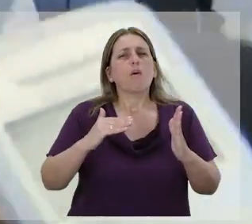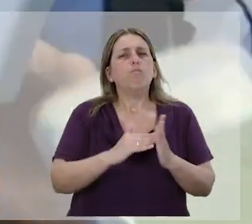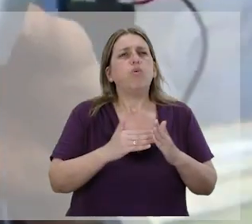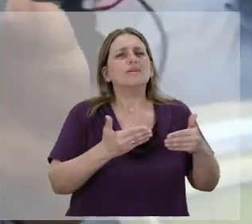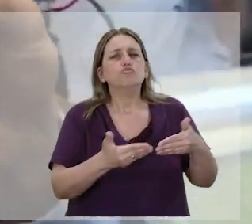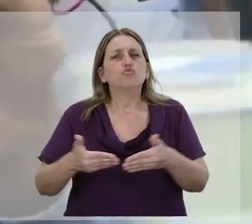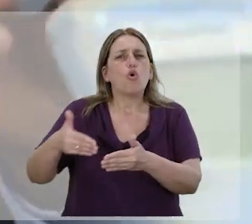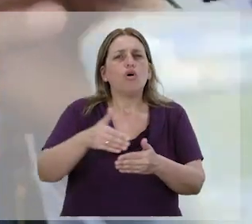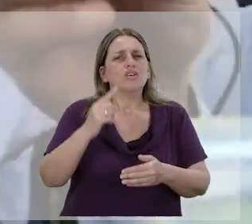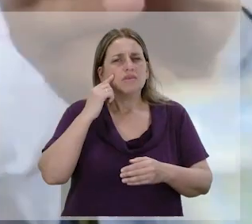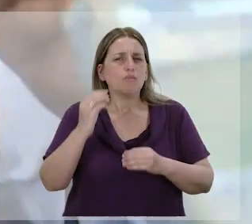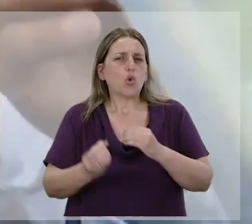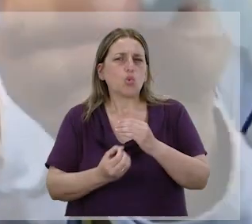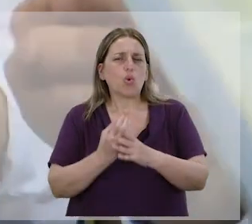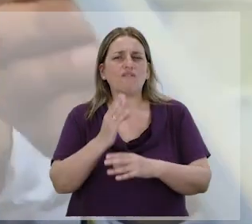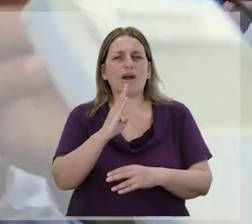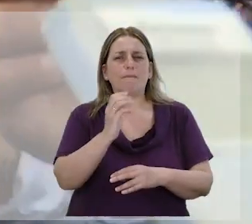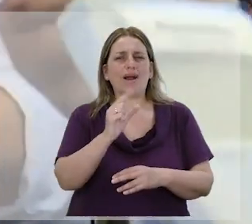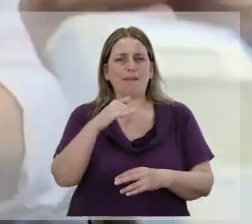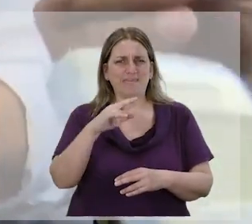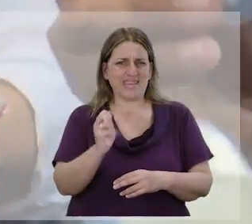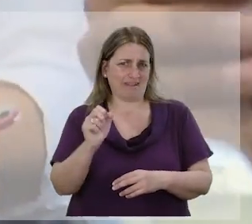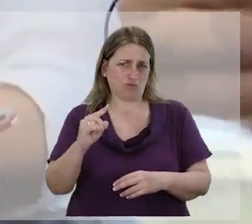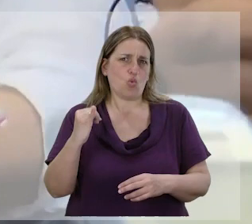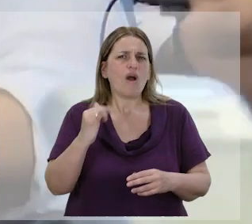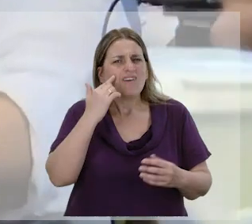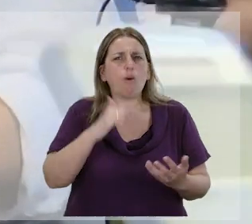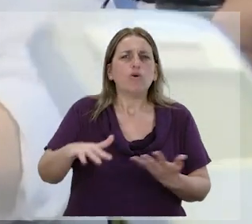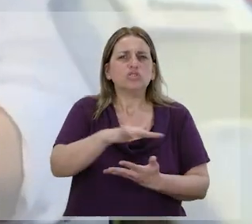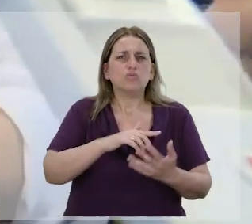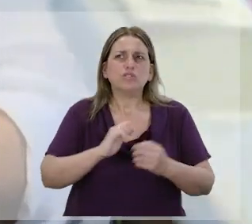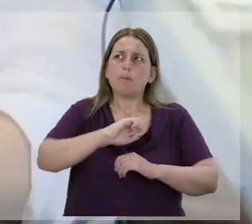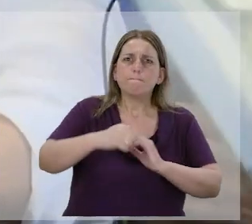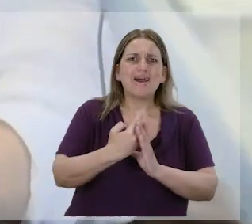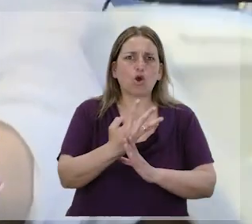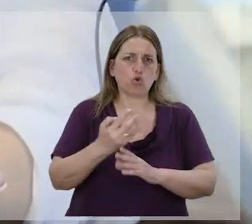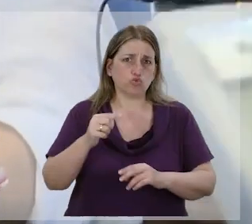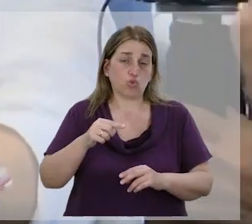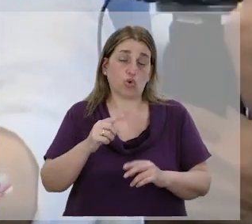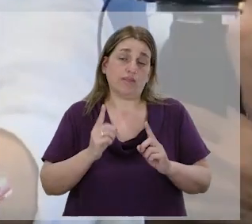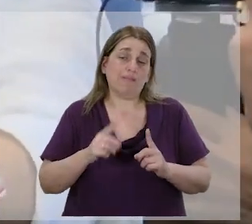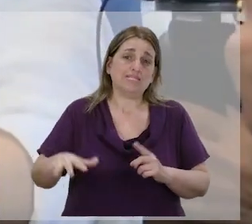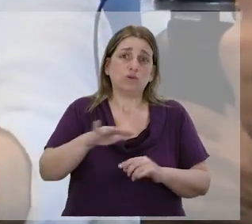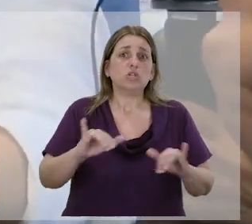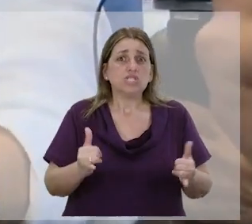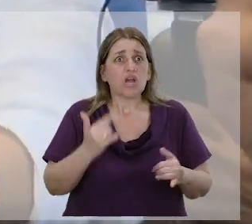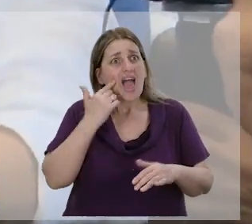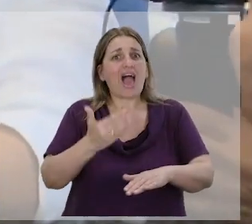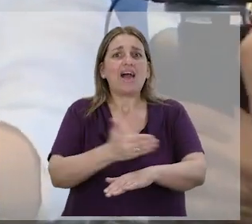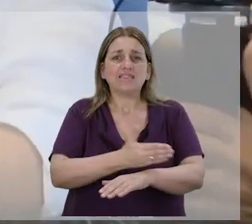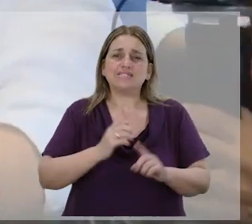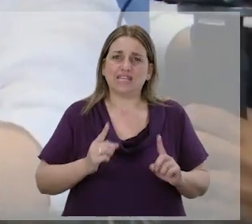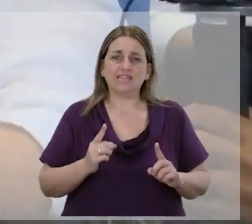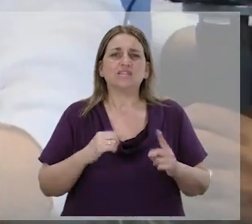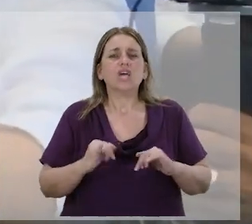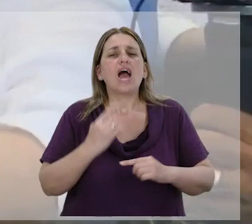puerto de Nueva Palmira, ¿qué se avizora en el futuro teniendo en cuenta la situación que se vive dentro del Mercosur y teniendo como antecedente